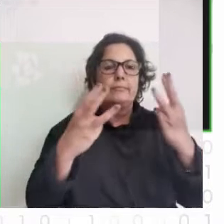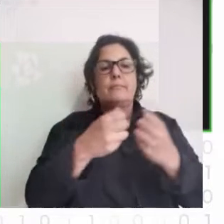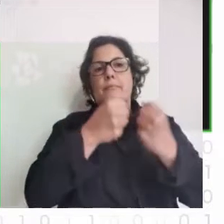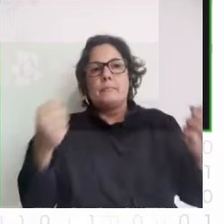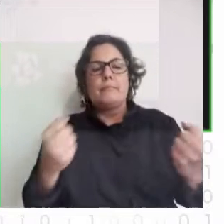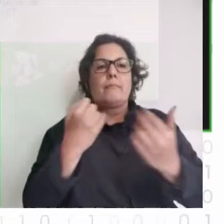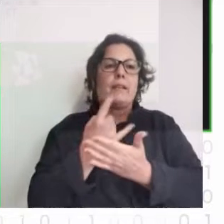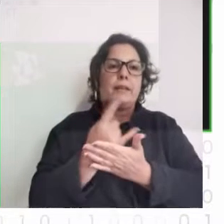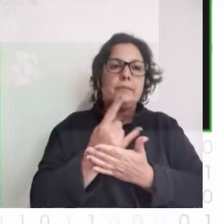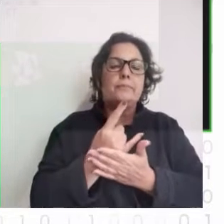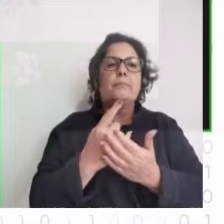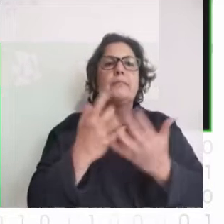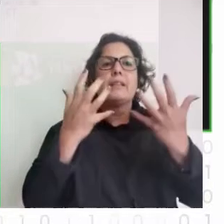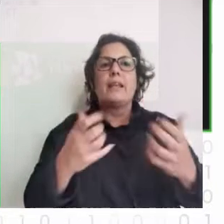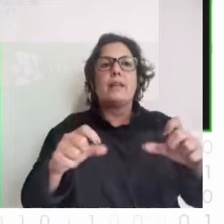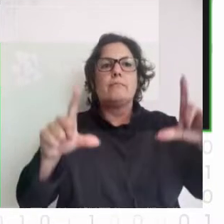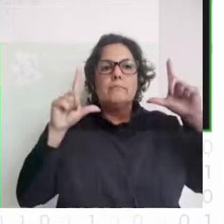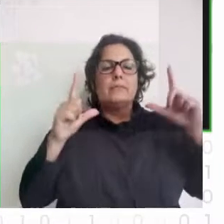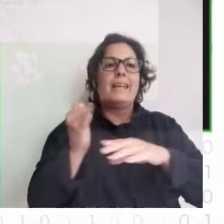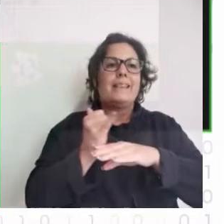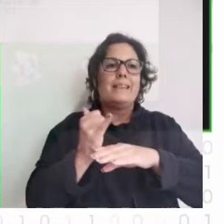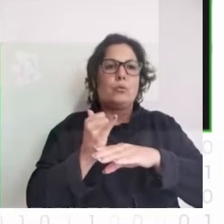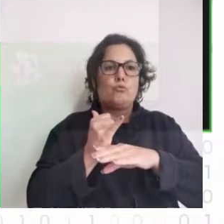de consolidarse como una institución data-driven.